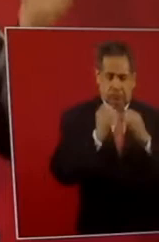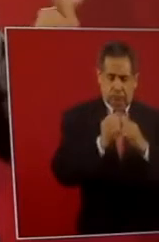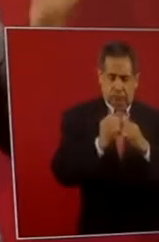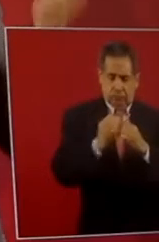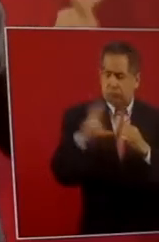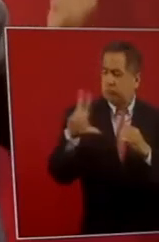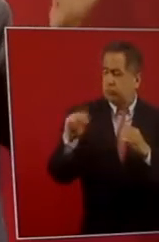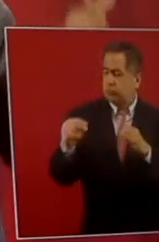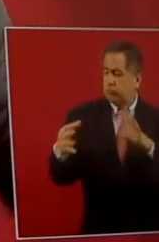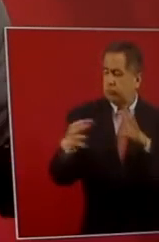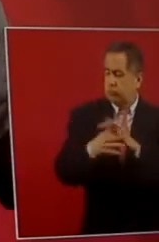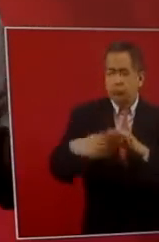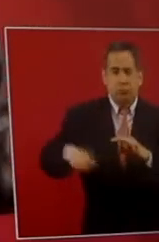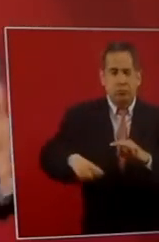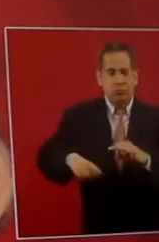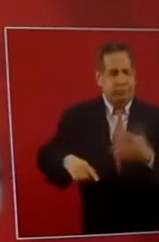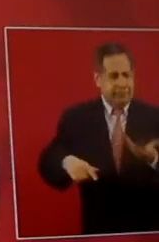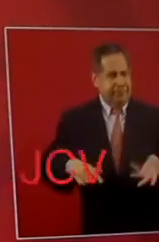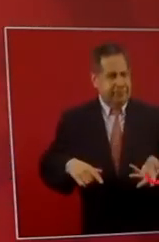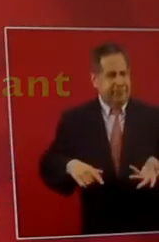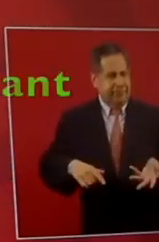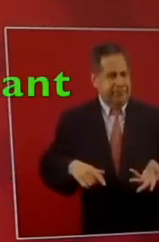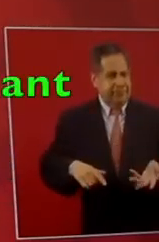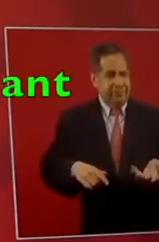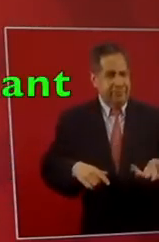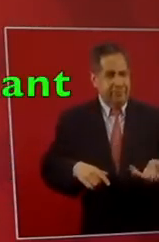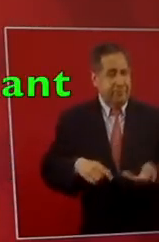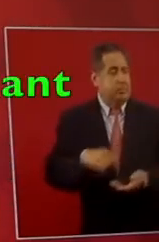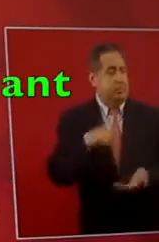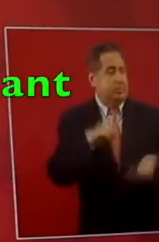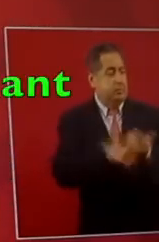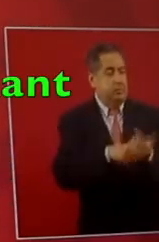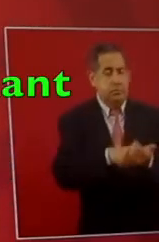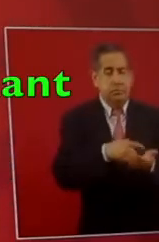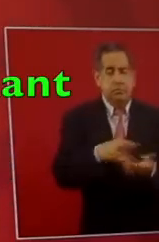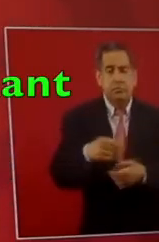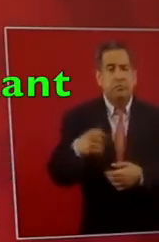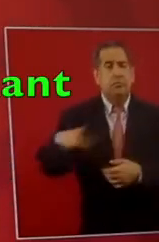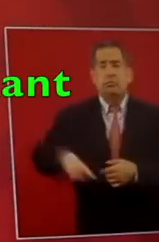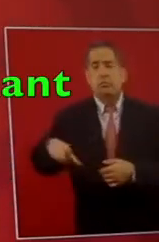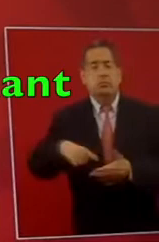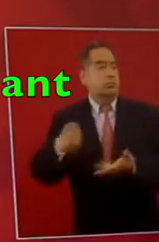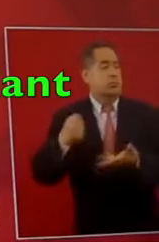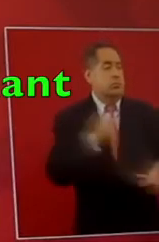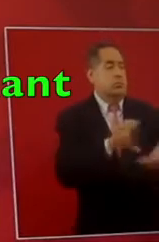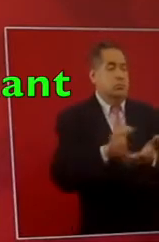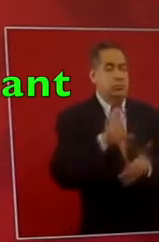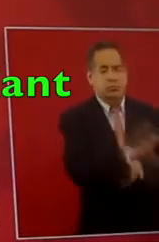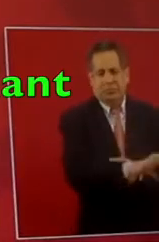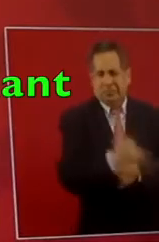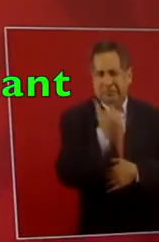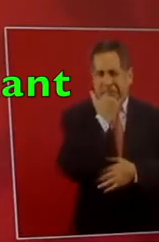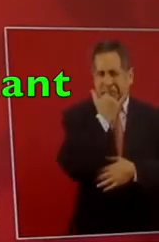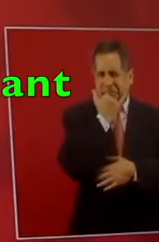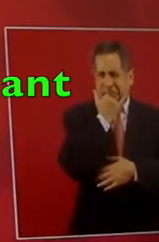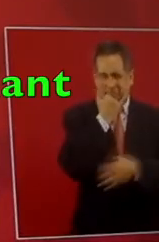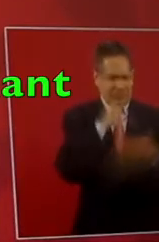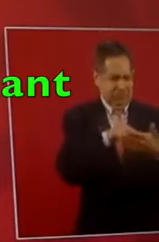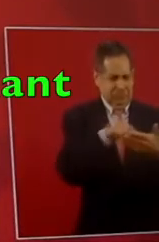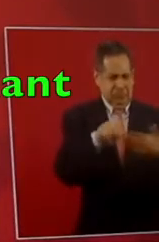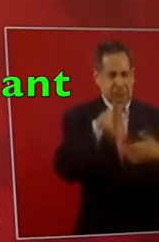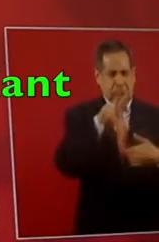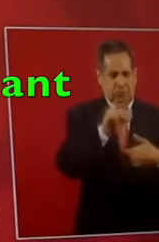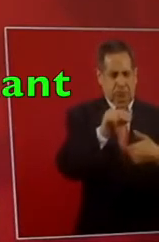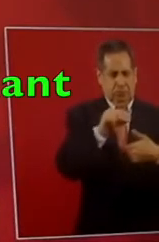fianza, no había oportunidades de demostrar inocencia, no había oportunidades de defensa alguna. Y eso hizo que a